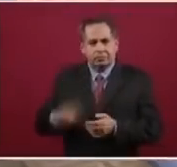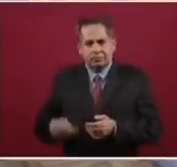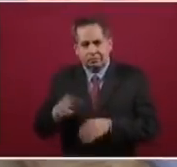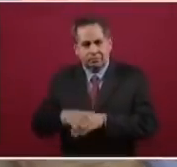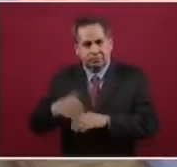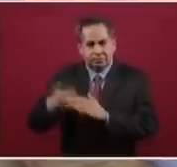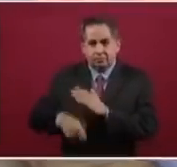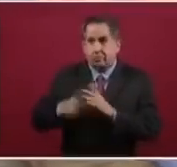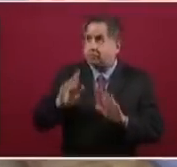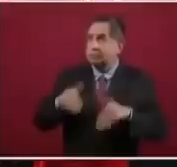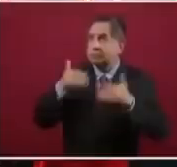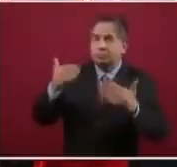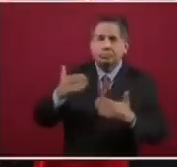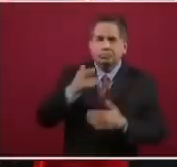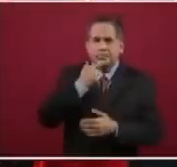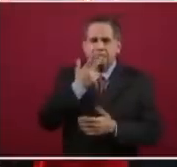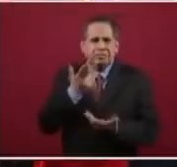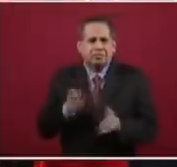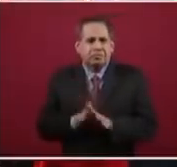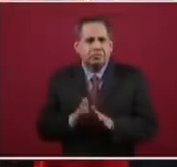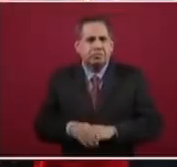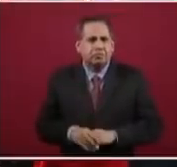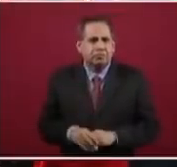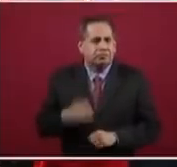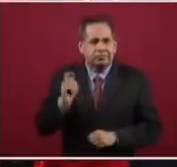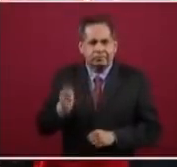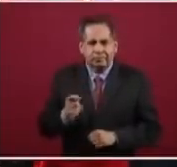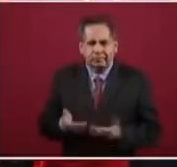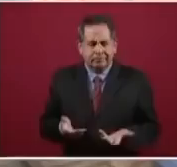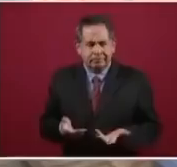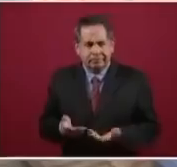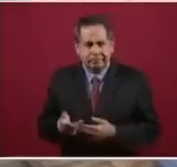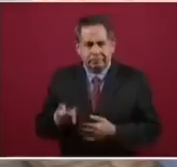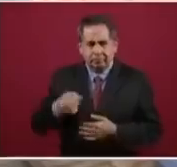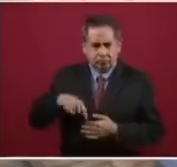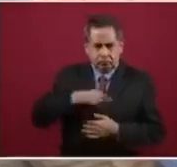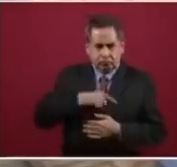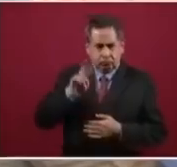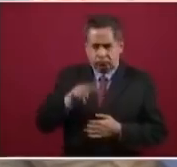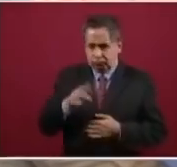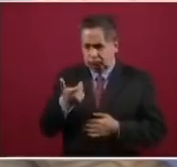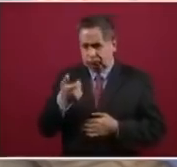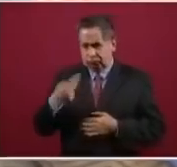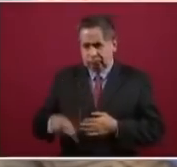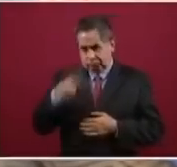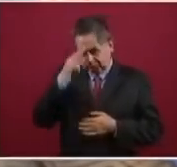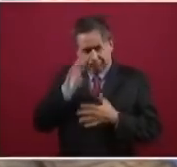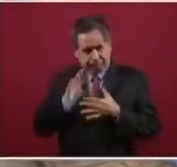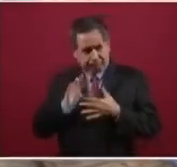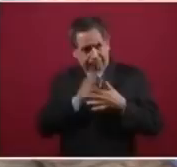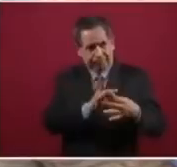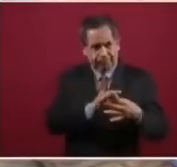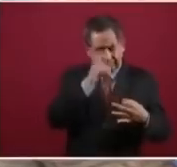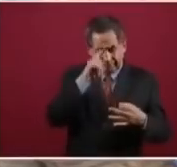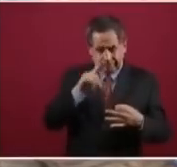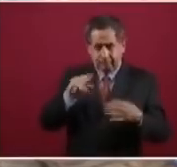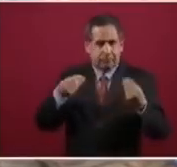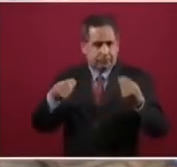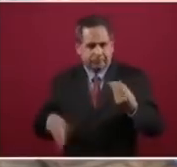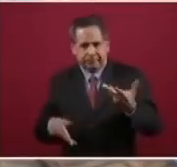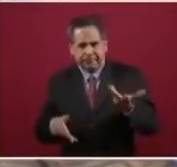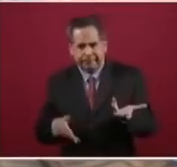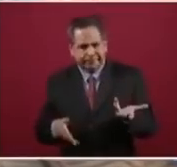barata hacia el exterior la pregunta concreta es qué tanto está amarrado el peso para que no se evalúe y